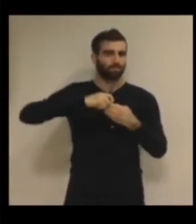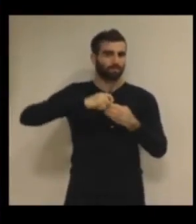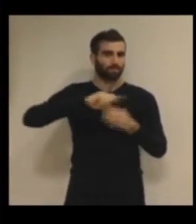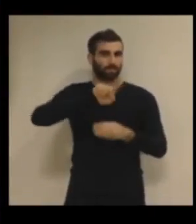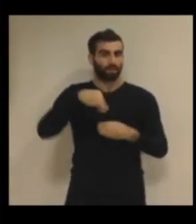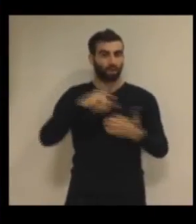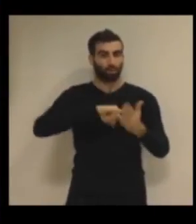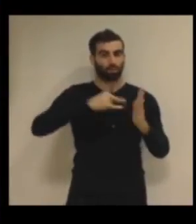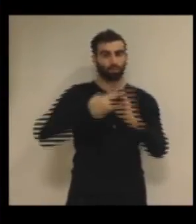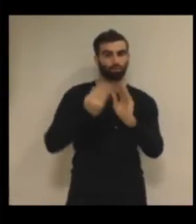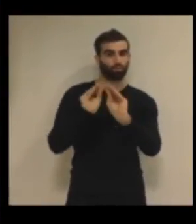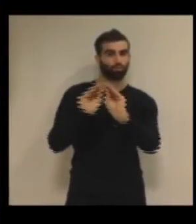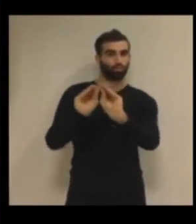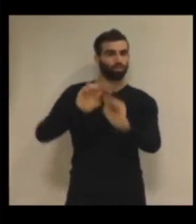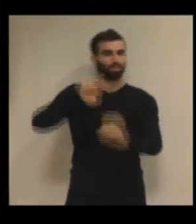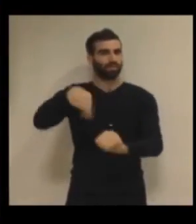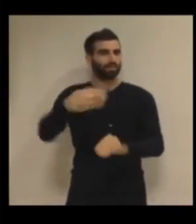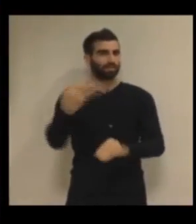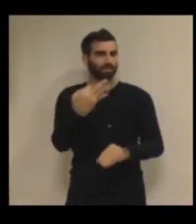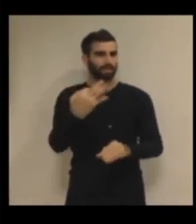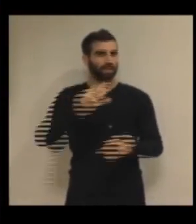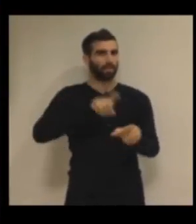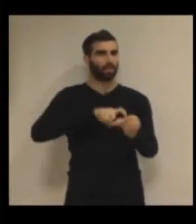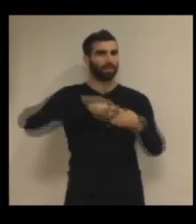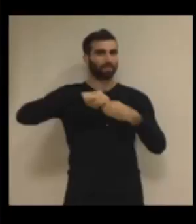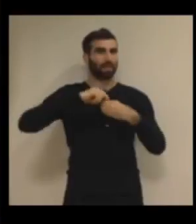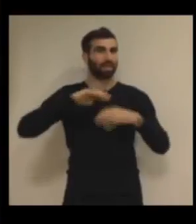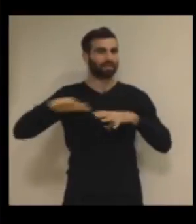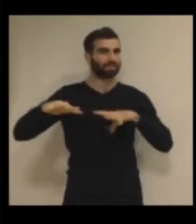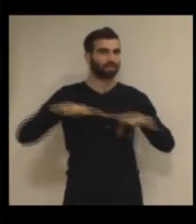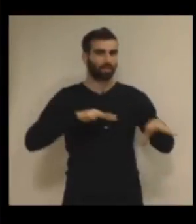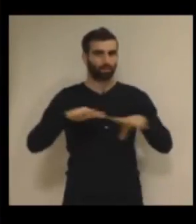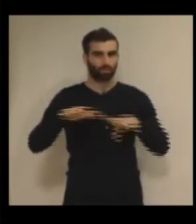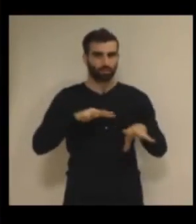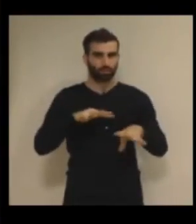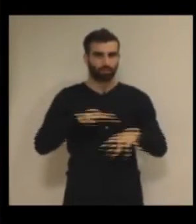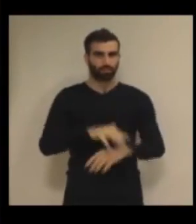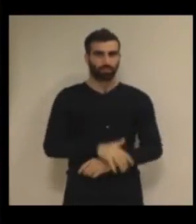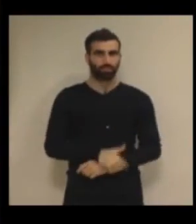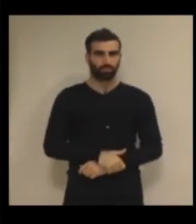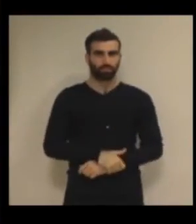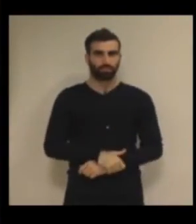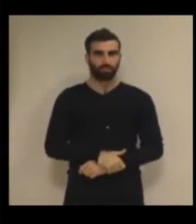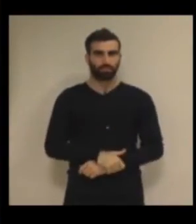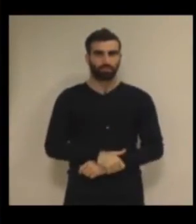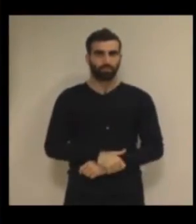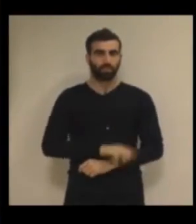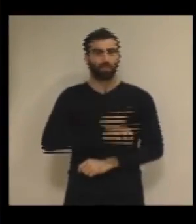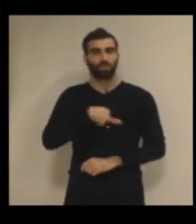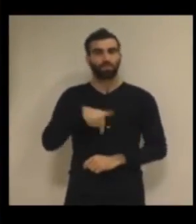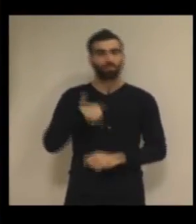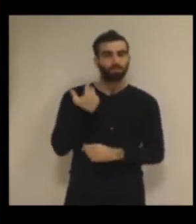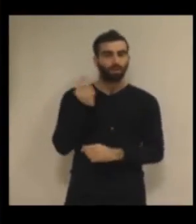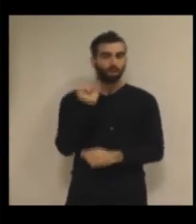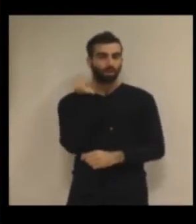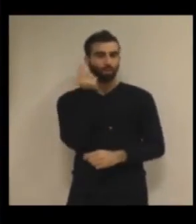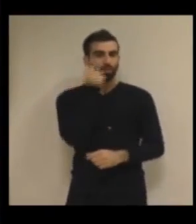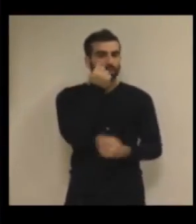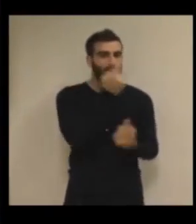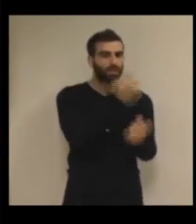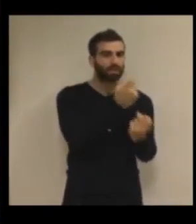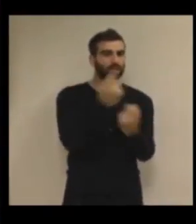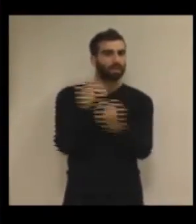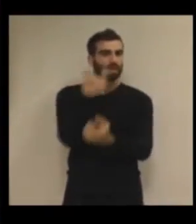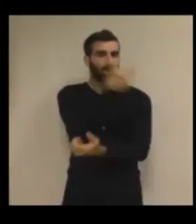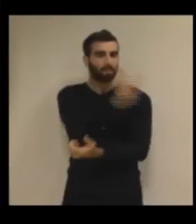el proyecto, participaran de forma activa en él. Entonces, viendo cuáles eran las necesidades y cómo interactuaban